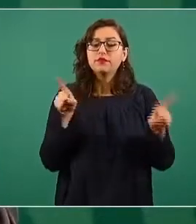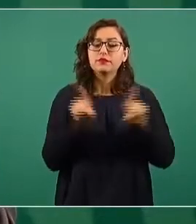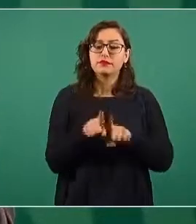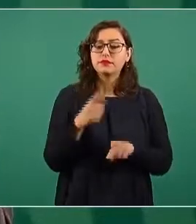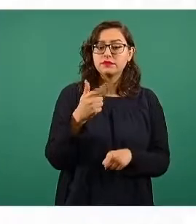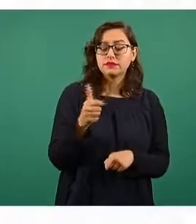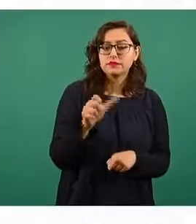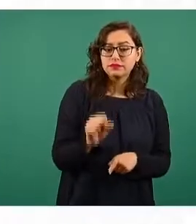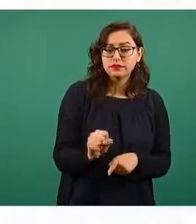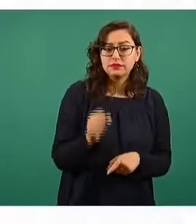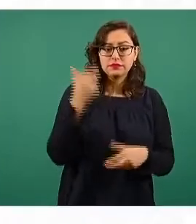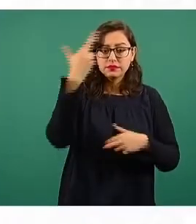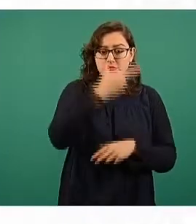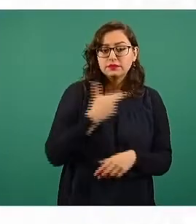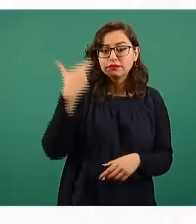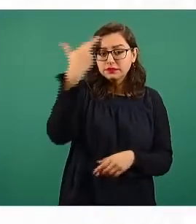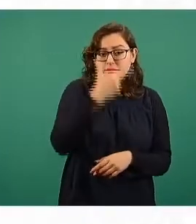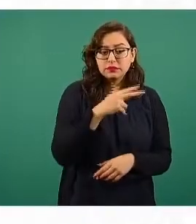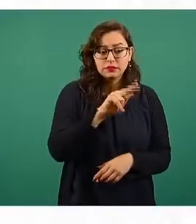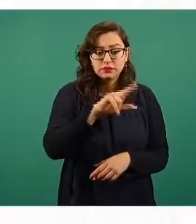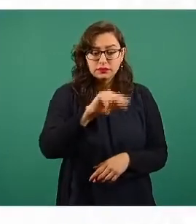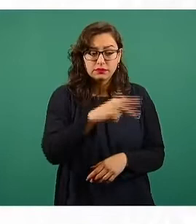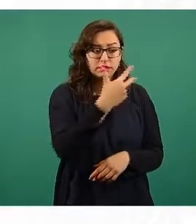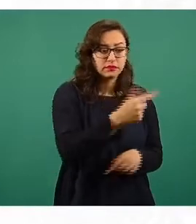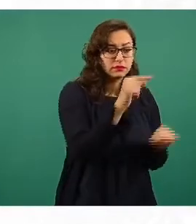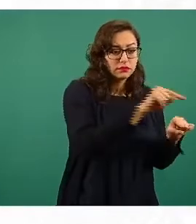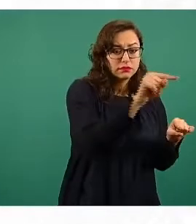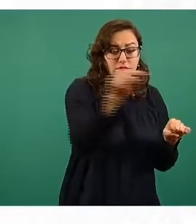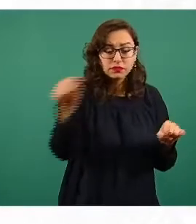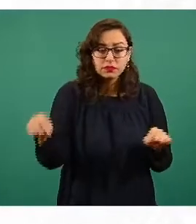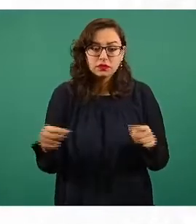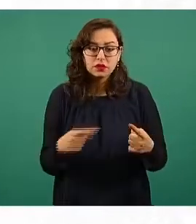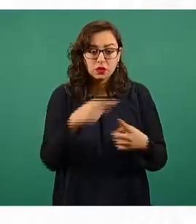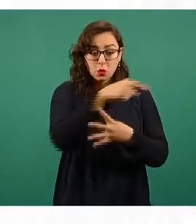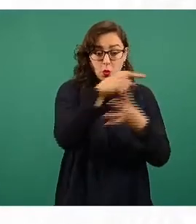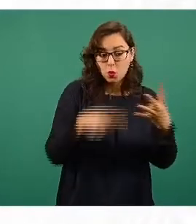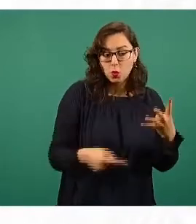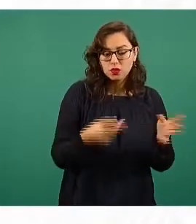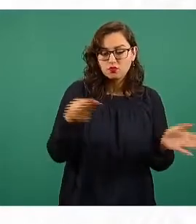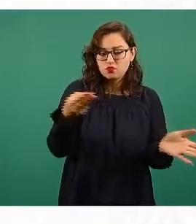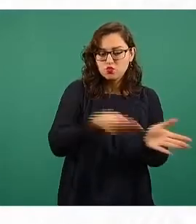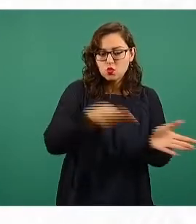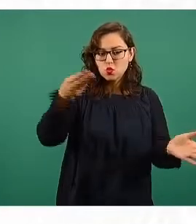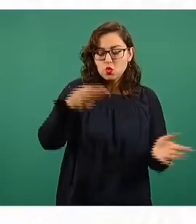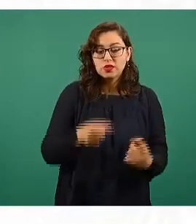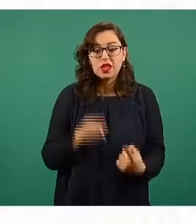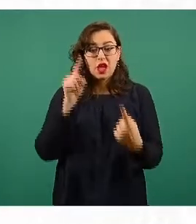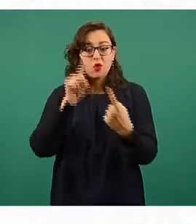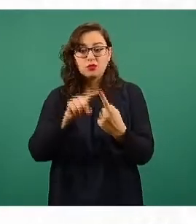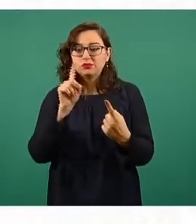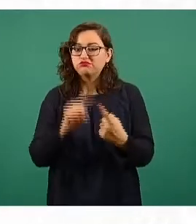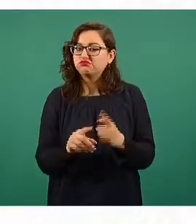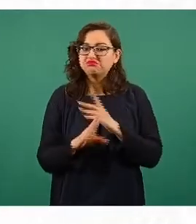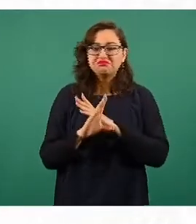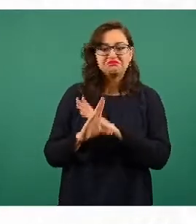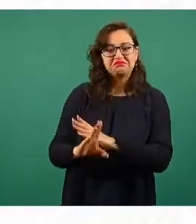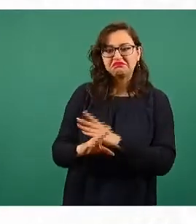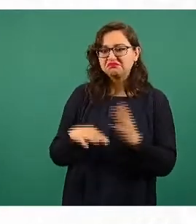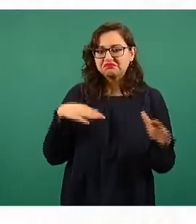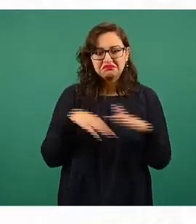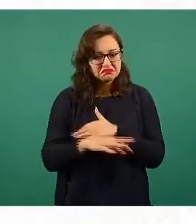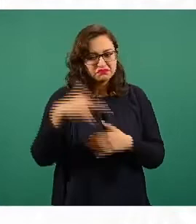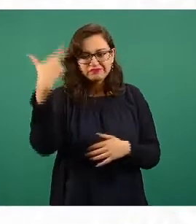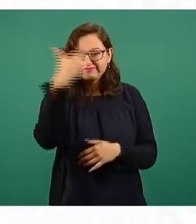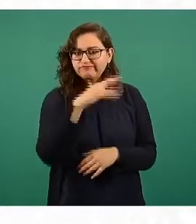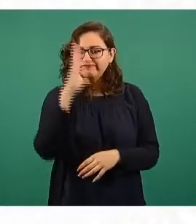resultaron con infracción y una no se dejó verificar, que fue Peñagas en Villa Victoria, México.